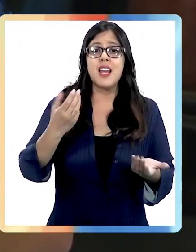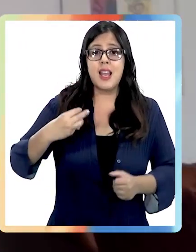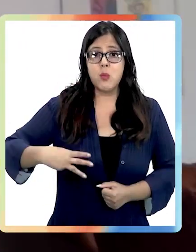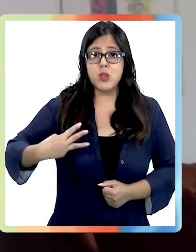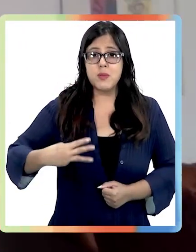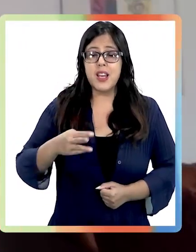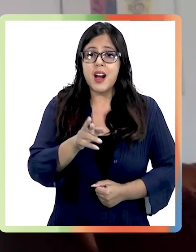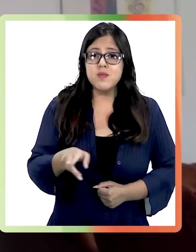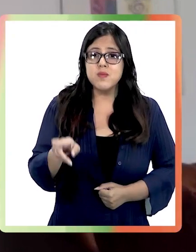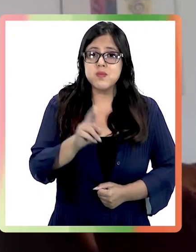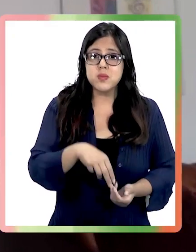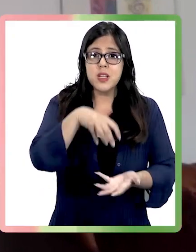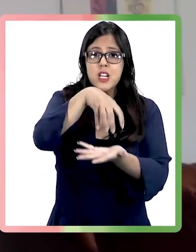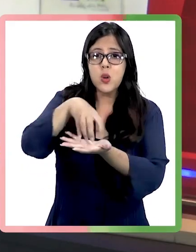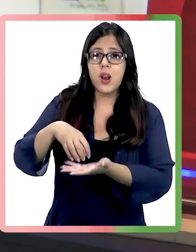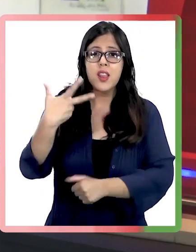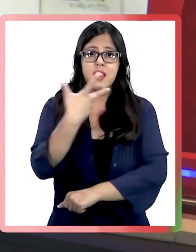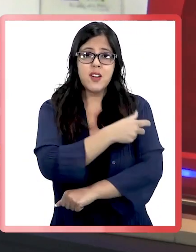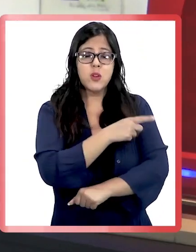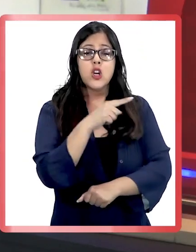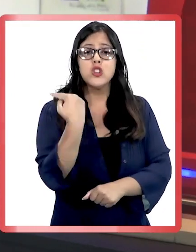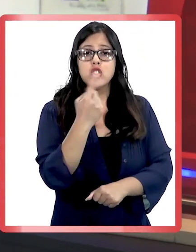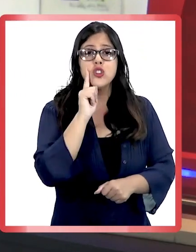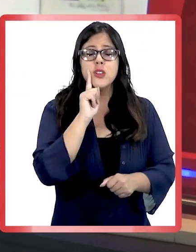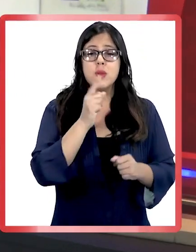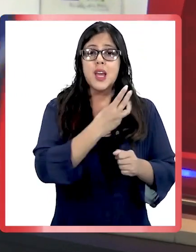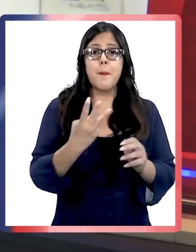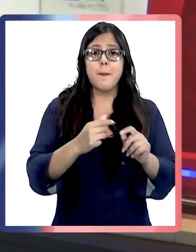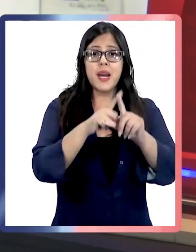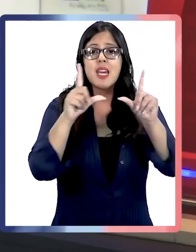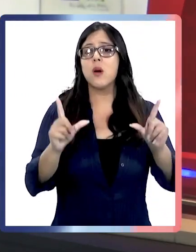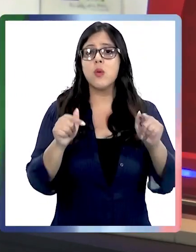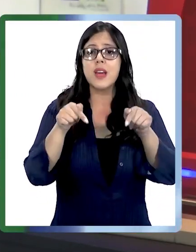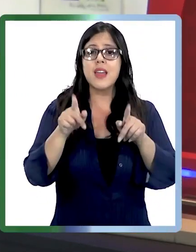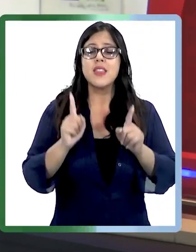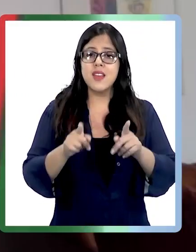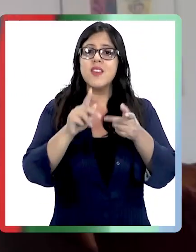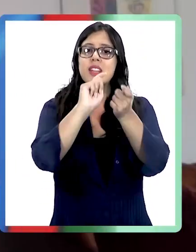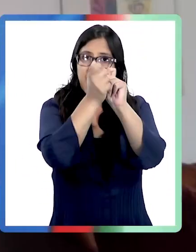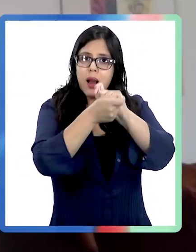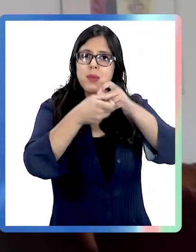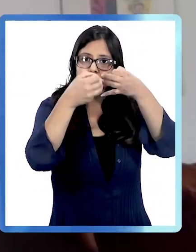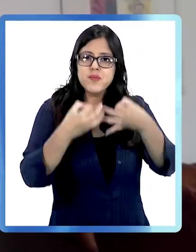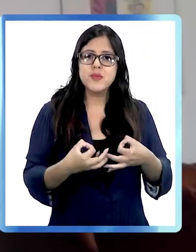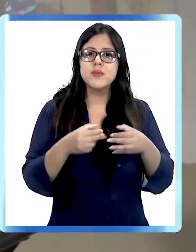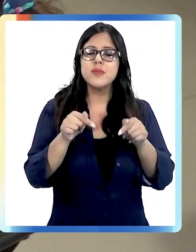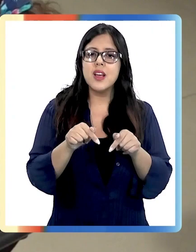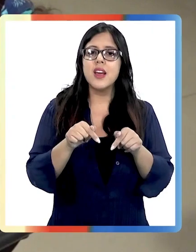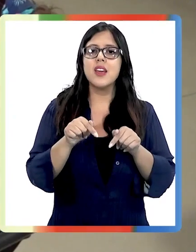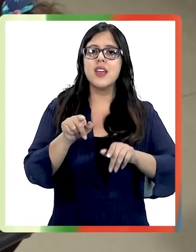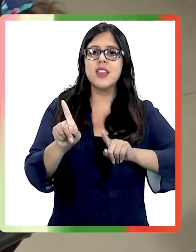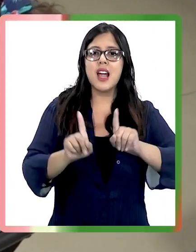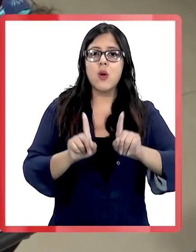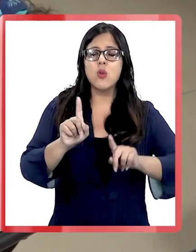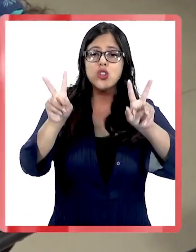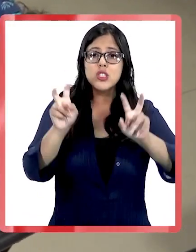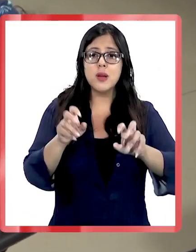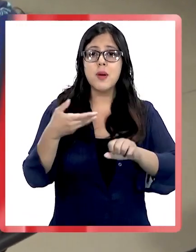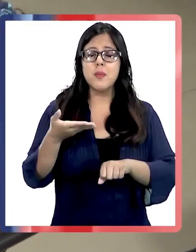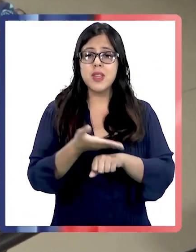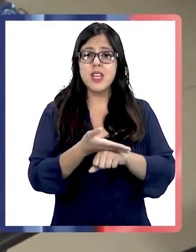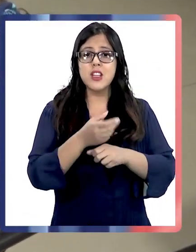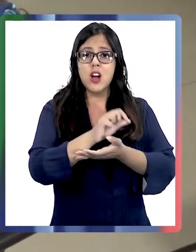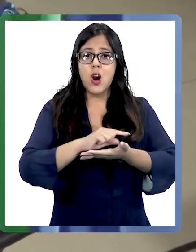justamente para insistirles en el tema de los puntos de vacunación. Nosotros tenemos una página web y que debería estar actualizada. Y entre las cosas que